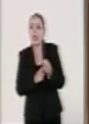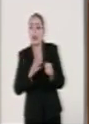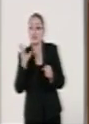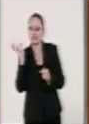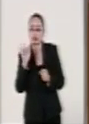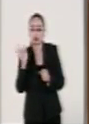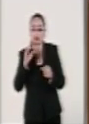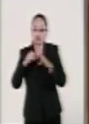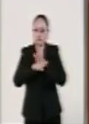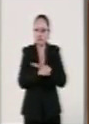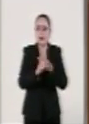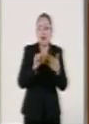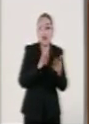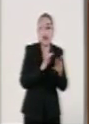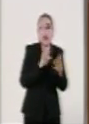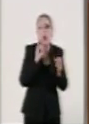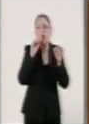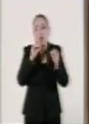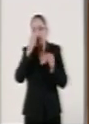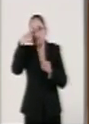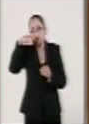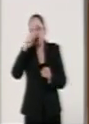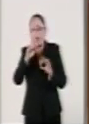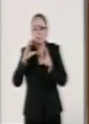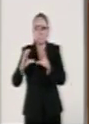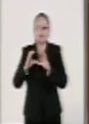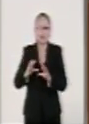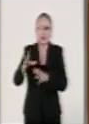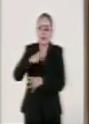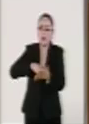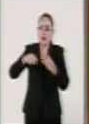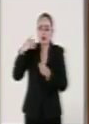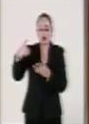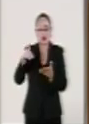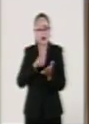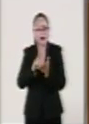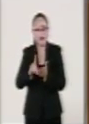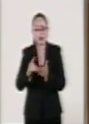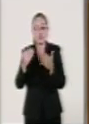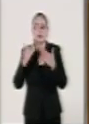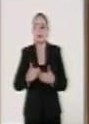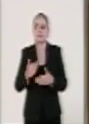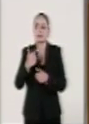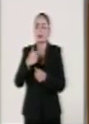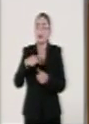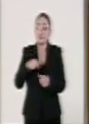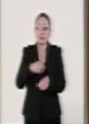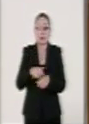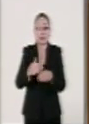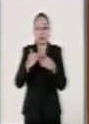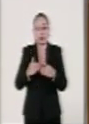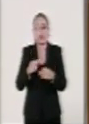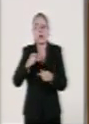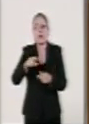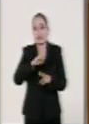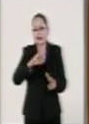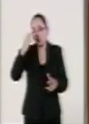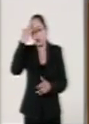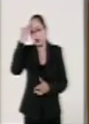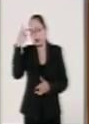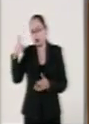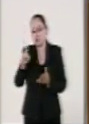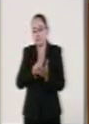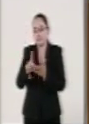y providencias para su protección y restitución de sus derechos. Y G, reconocer su derecho